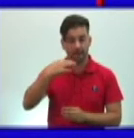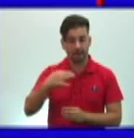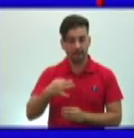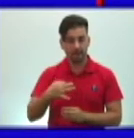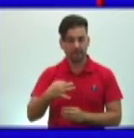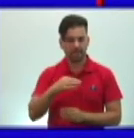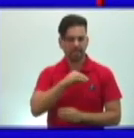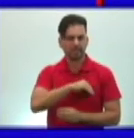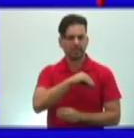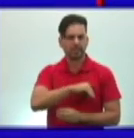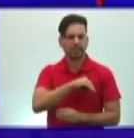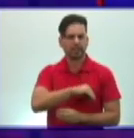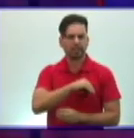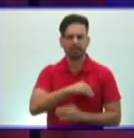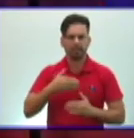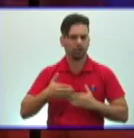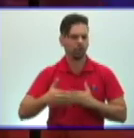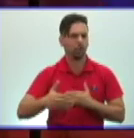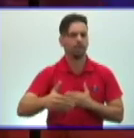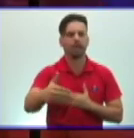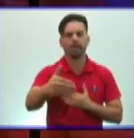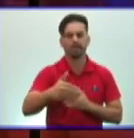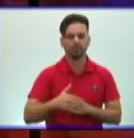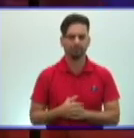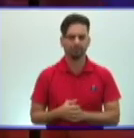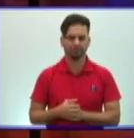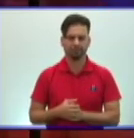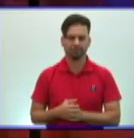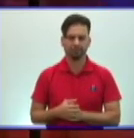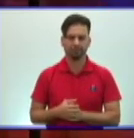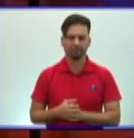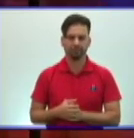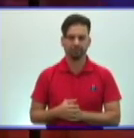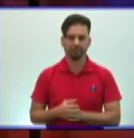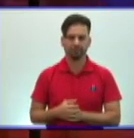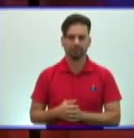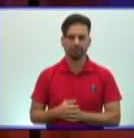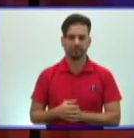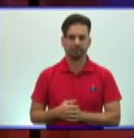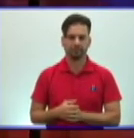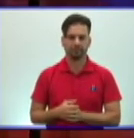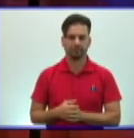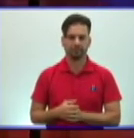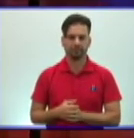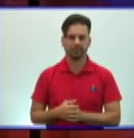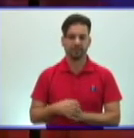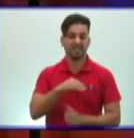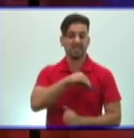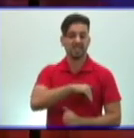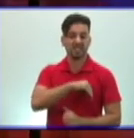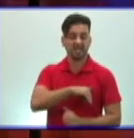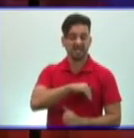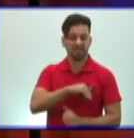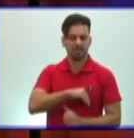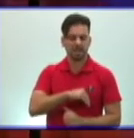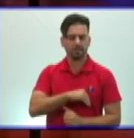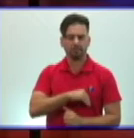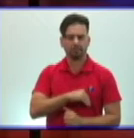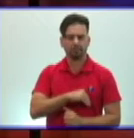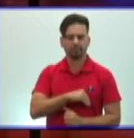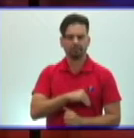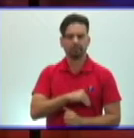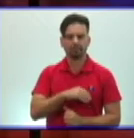bien es Dios, la capacidad de sentir el bien es precisamente el sentimiento. Por lo tanto, ahí